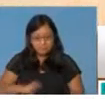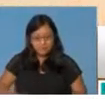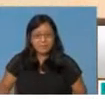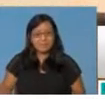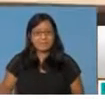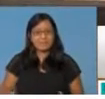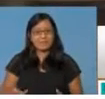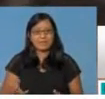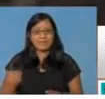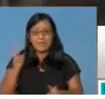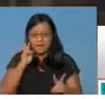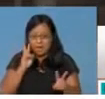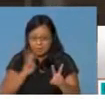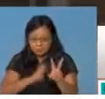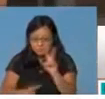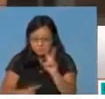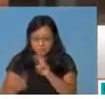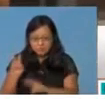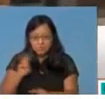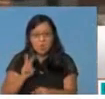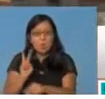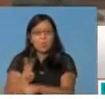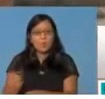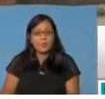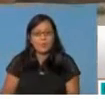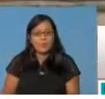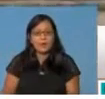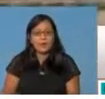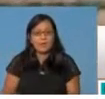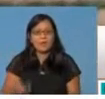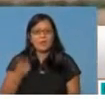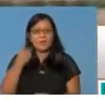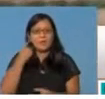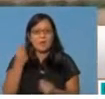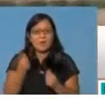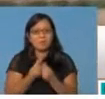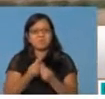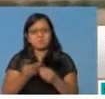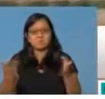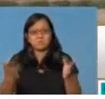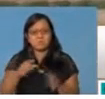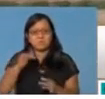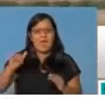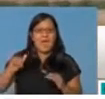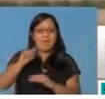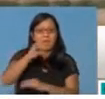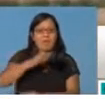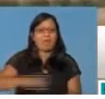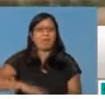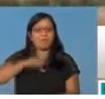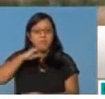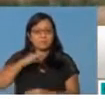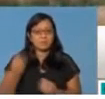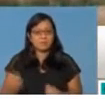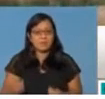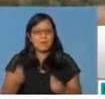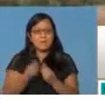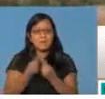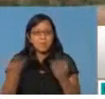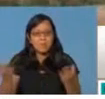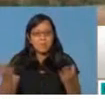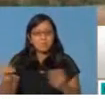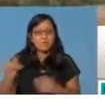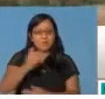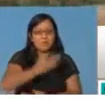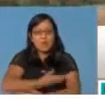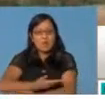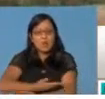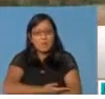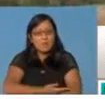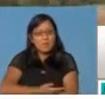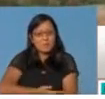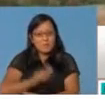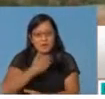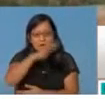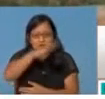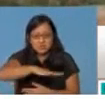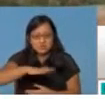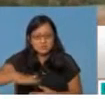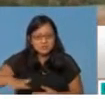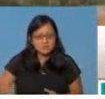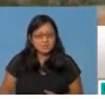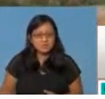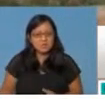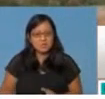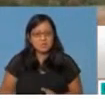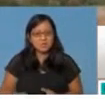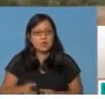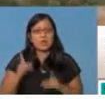de salir? Porque no puedes poner en riesgo para cómo viene el avión relleno. Y hay un montón de personas con criaturas, hay un